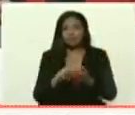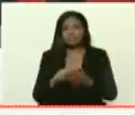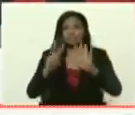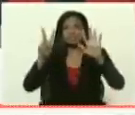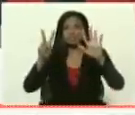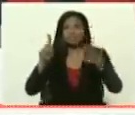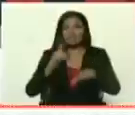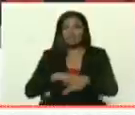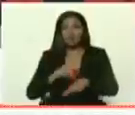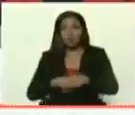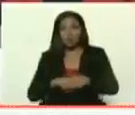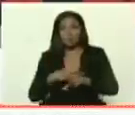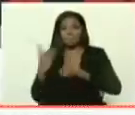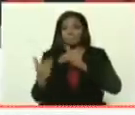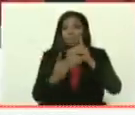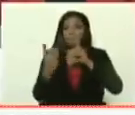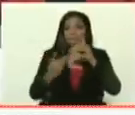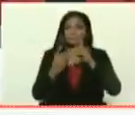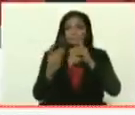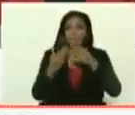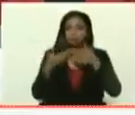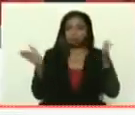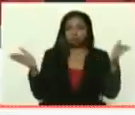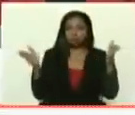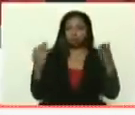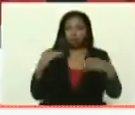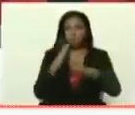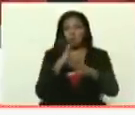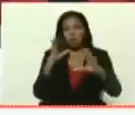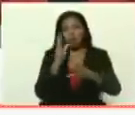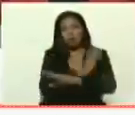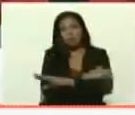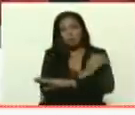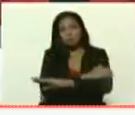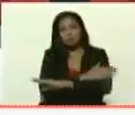7 horas de diálogo abierto con la oposición.